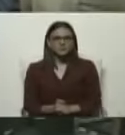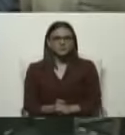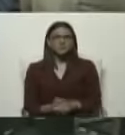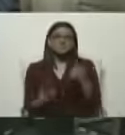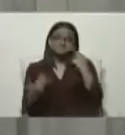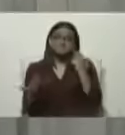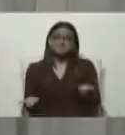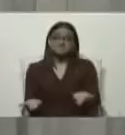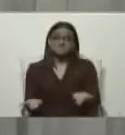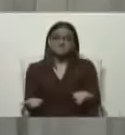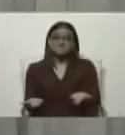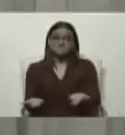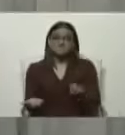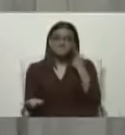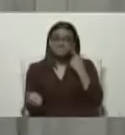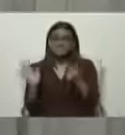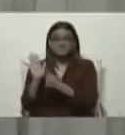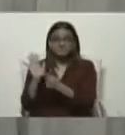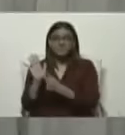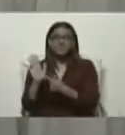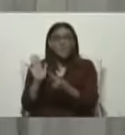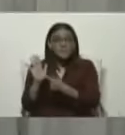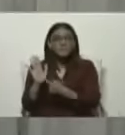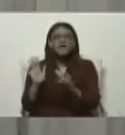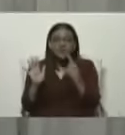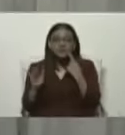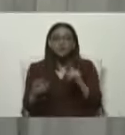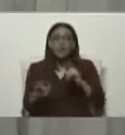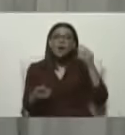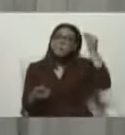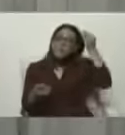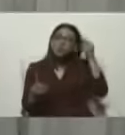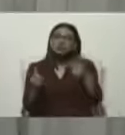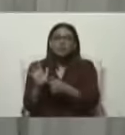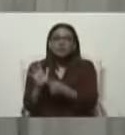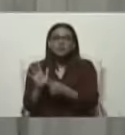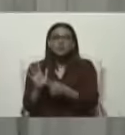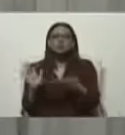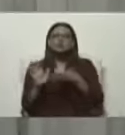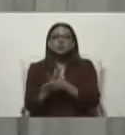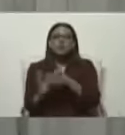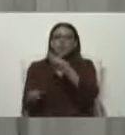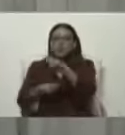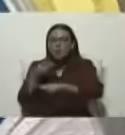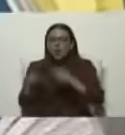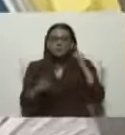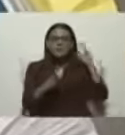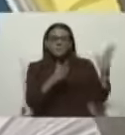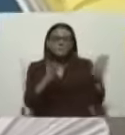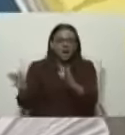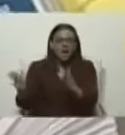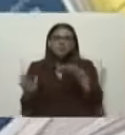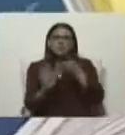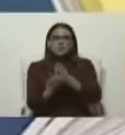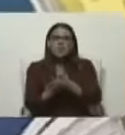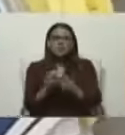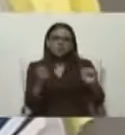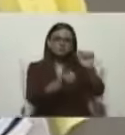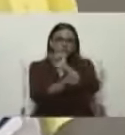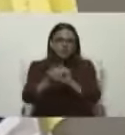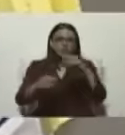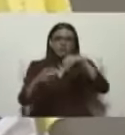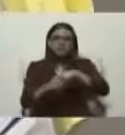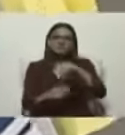justamente lo que aquí está. Un programa para la destrucción de Venezuela, un